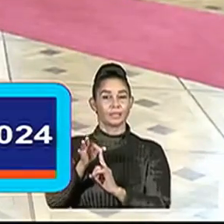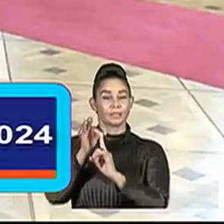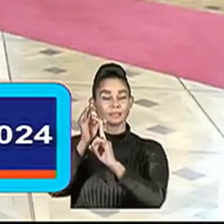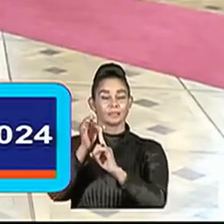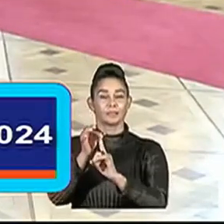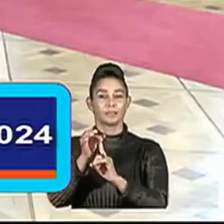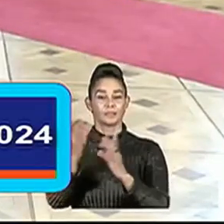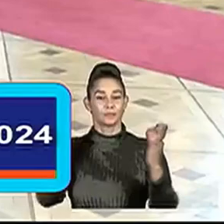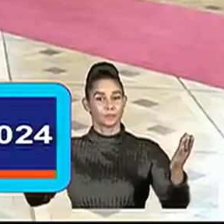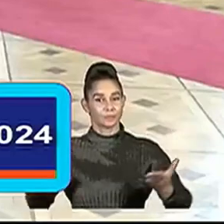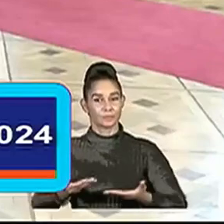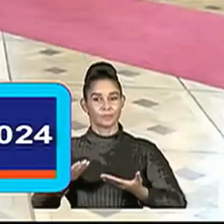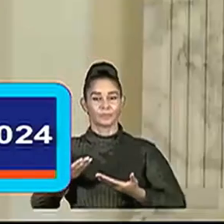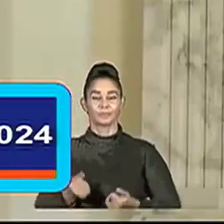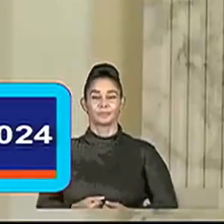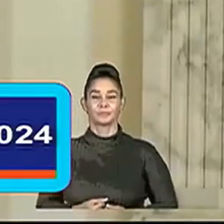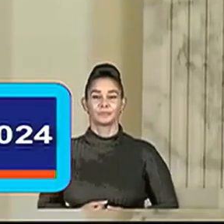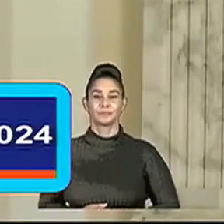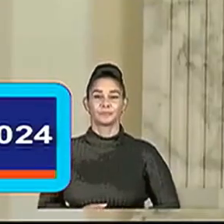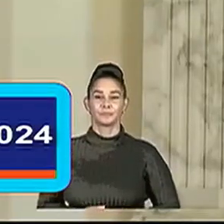invitados especiales,